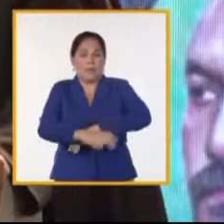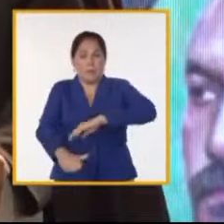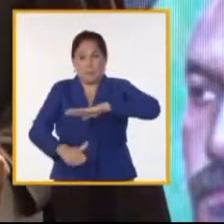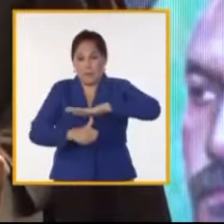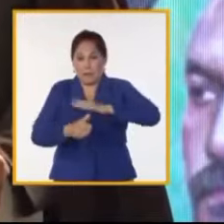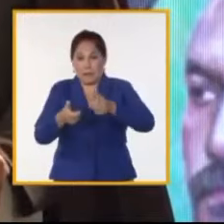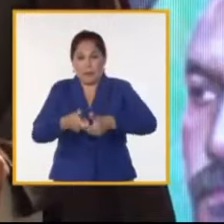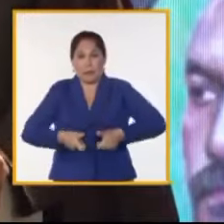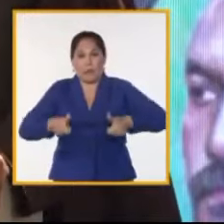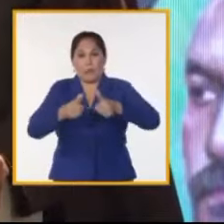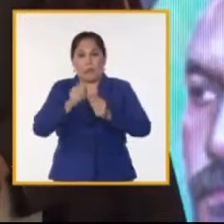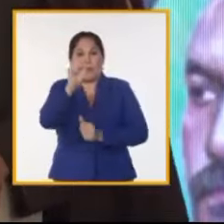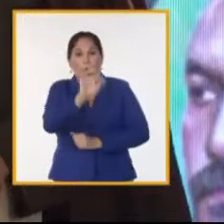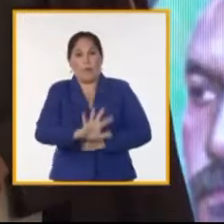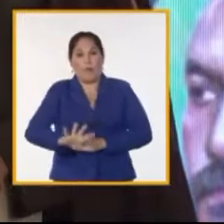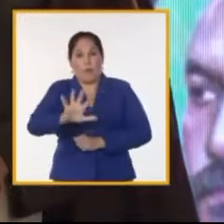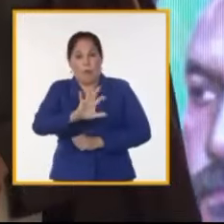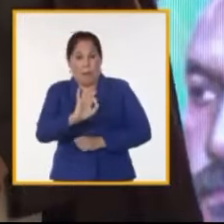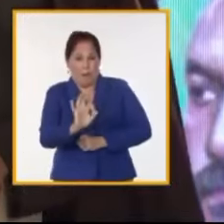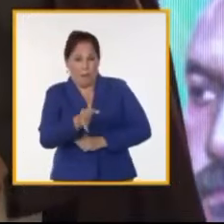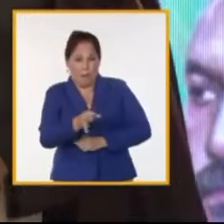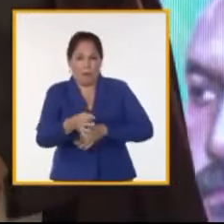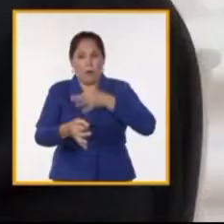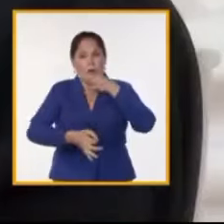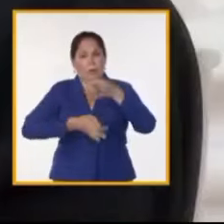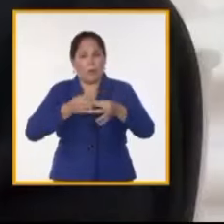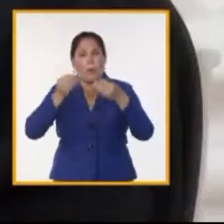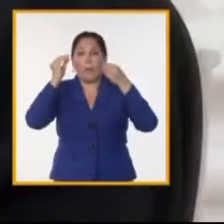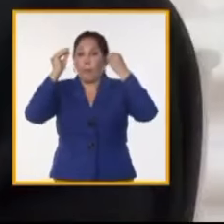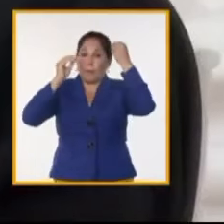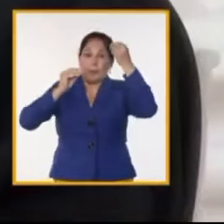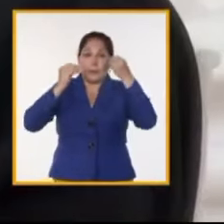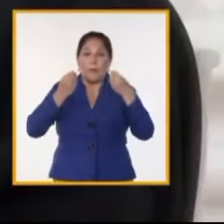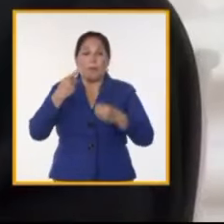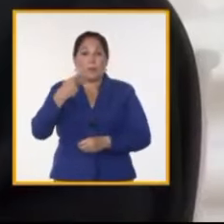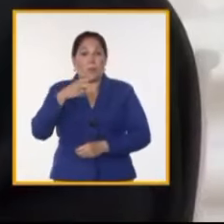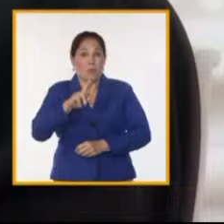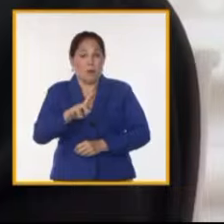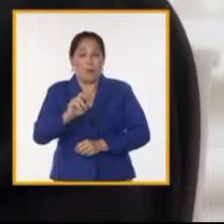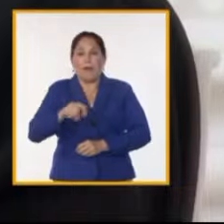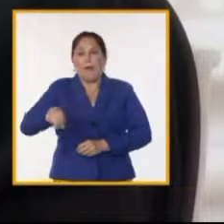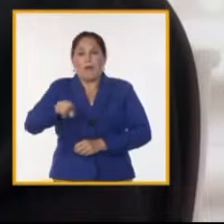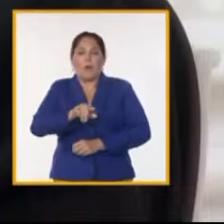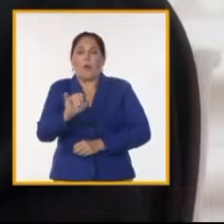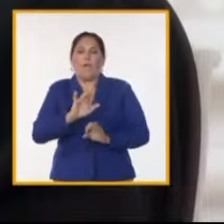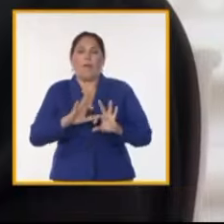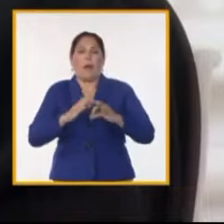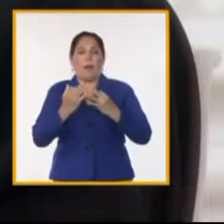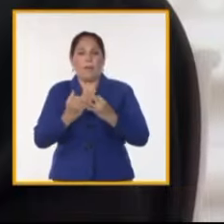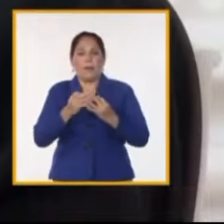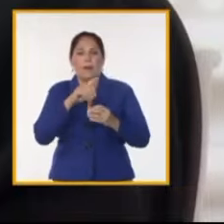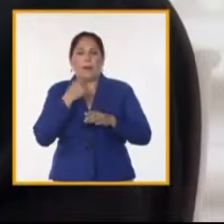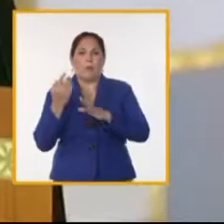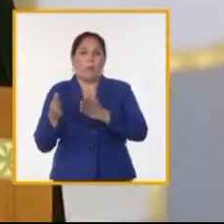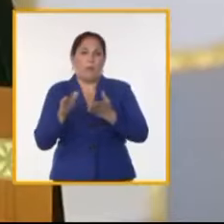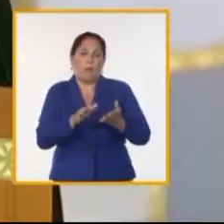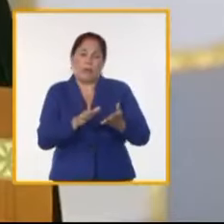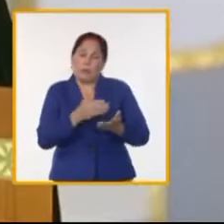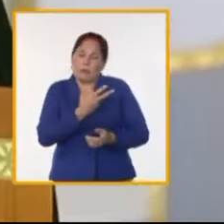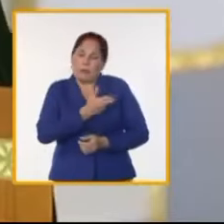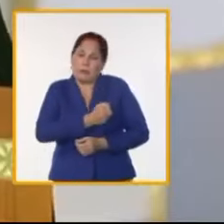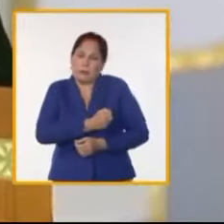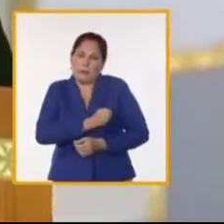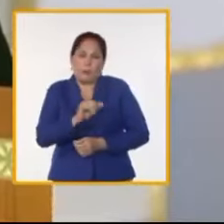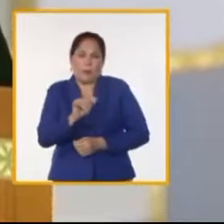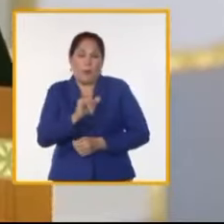del Consejo europeo Charles Michelle dijo que los pensamientos de la Unión Europea están con los familiares de los fallecidos